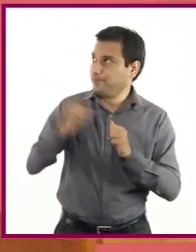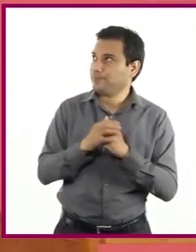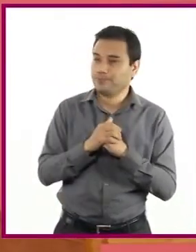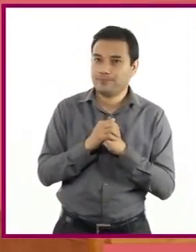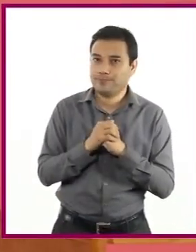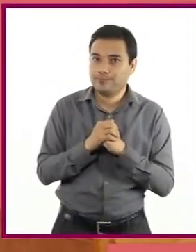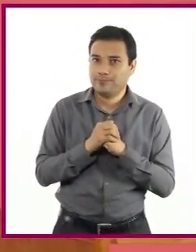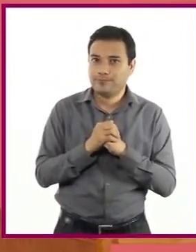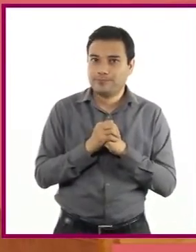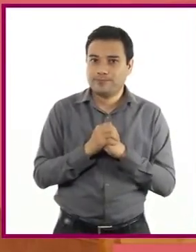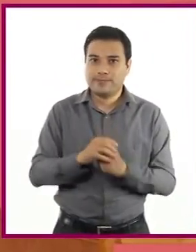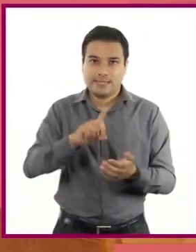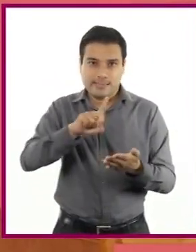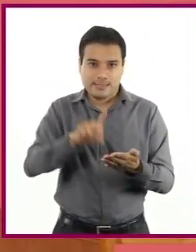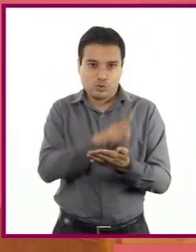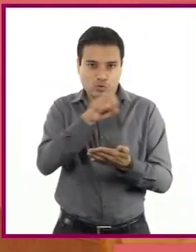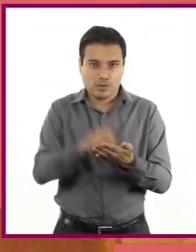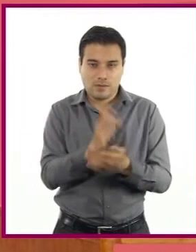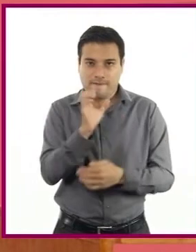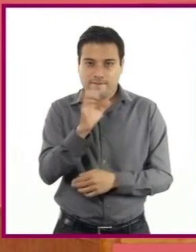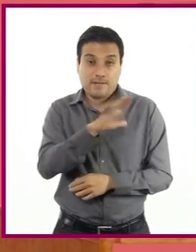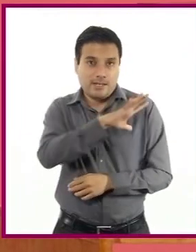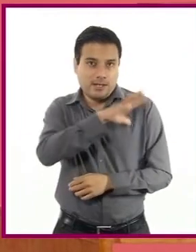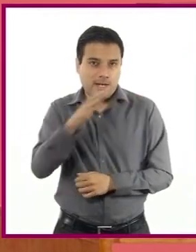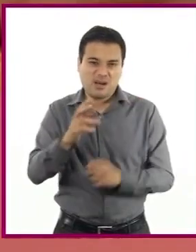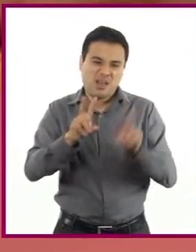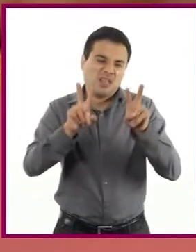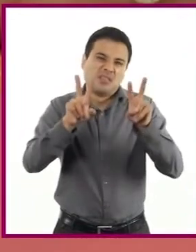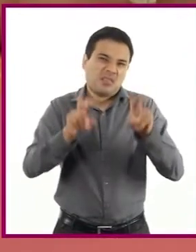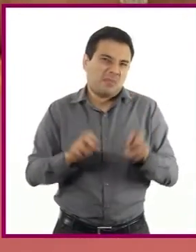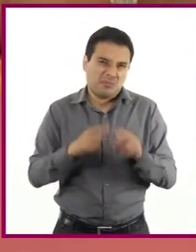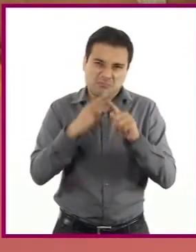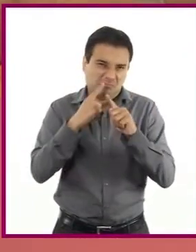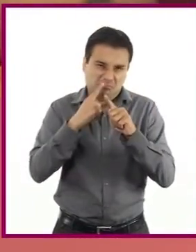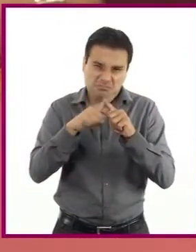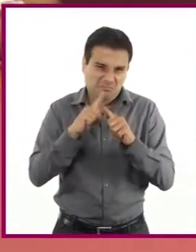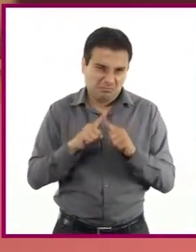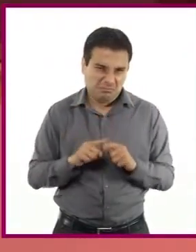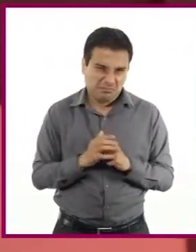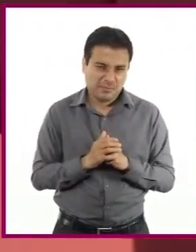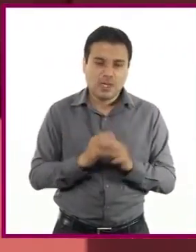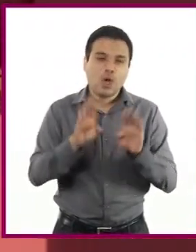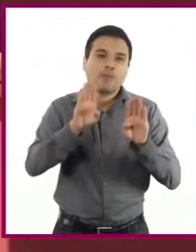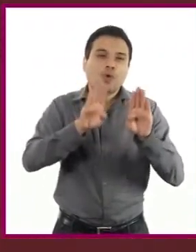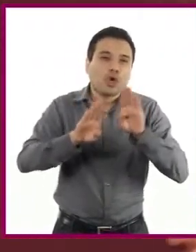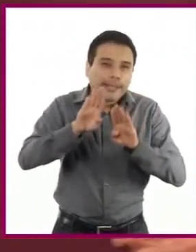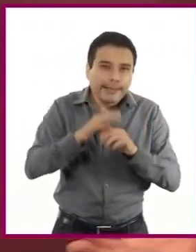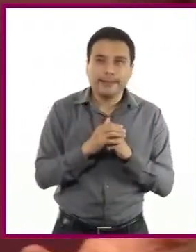enciclopedia general. Sus temas son variados: biología,